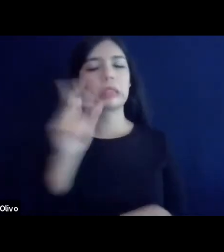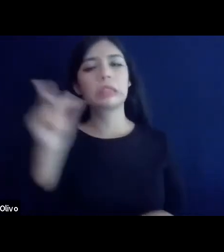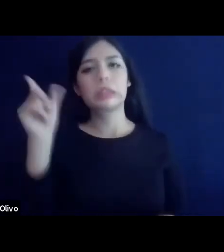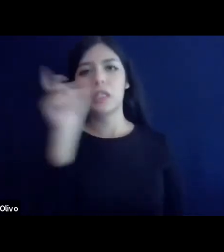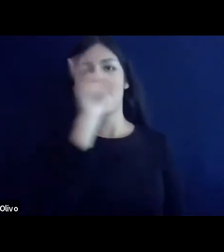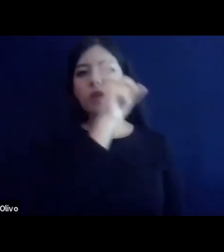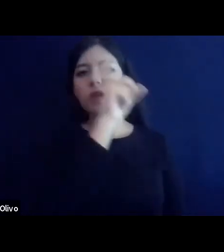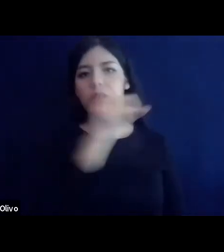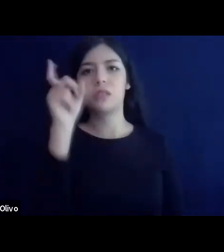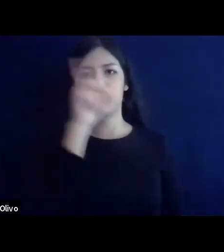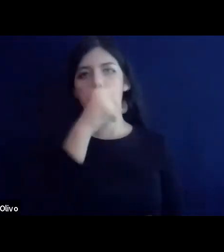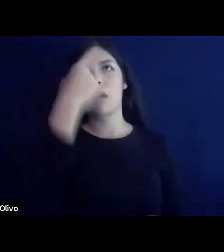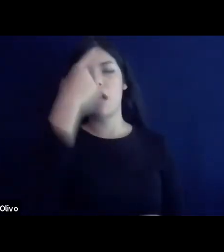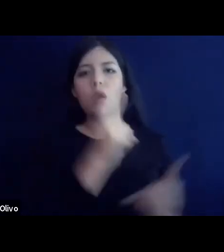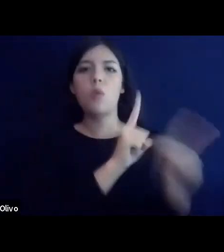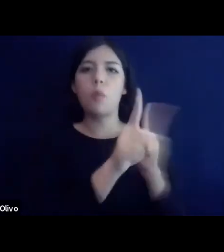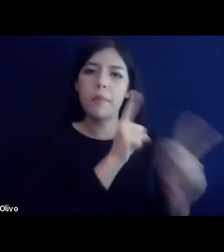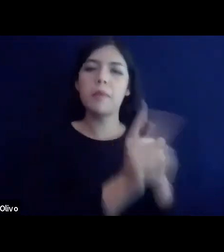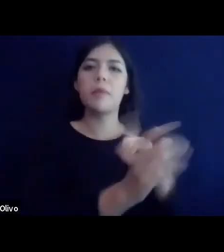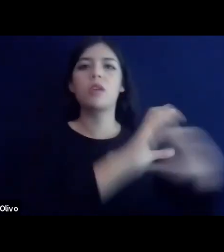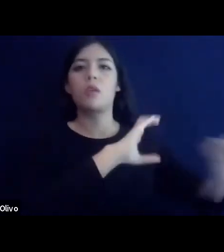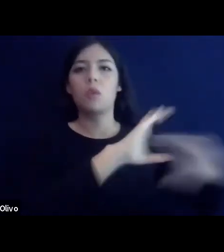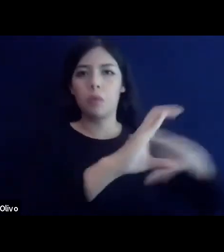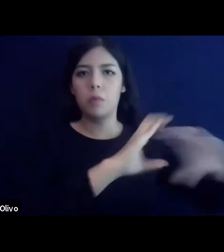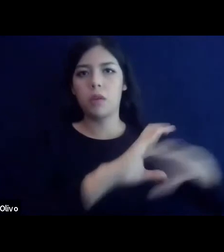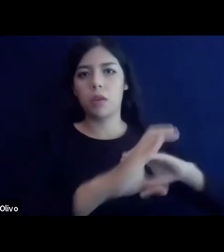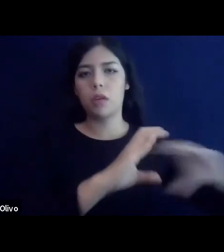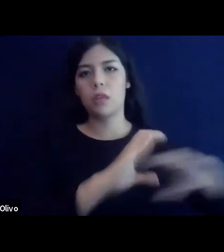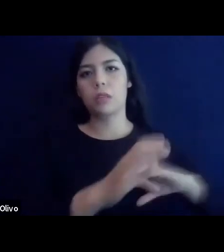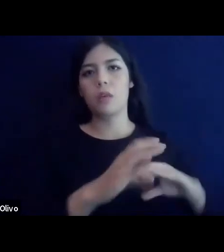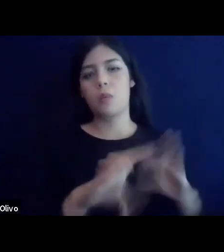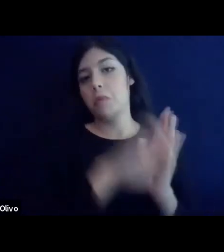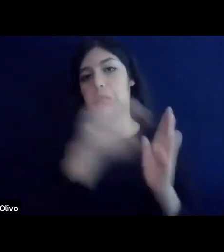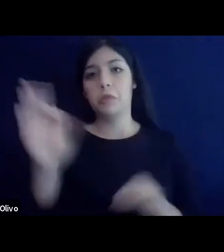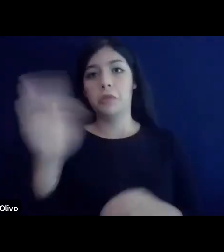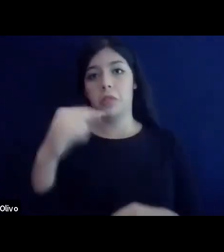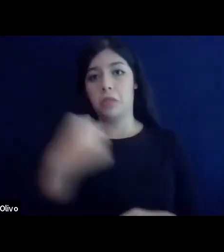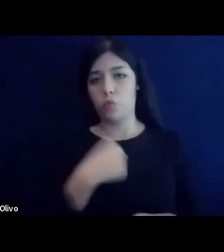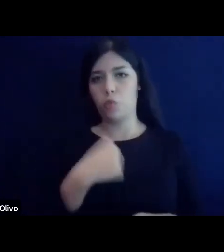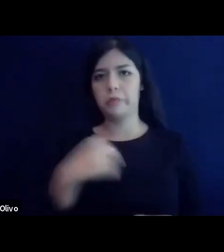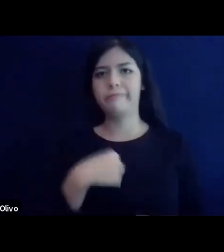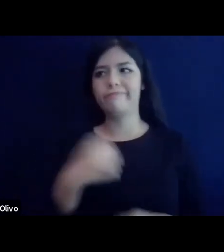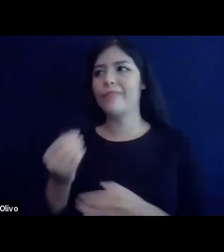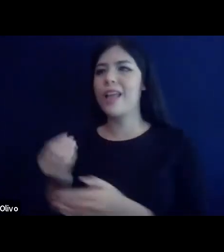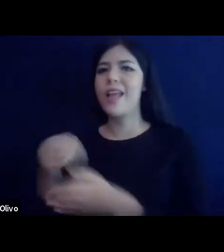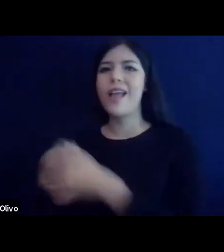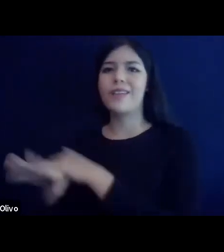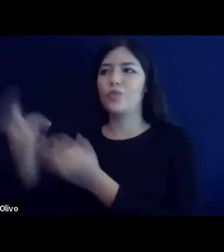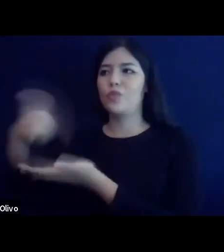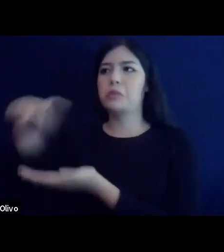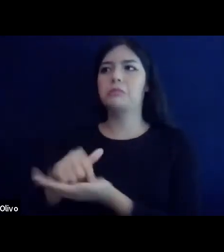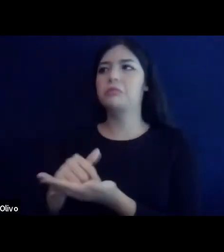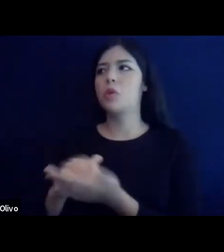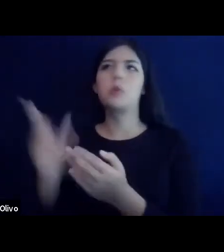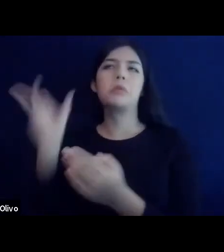porque si a mí me dan un espacio donde no hay buena acústica, no se soluciona el problema. Necesito